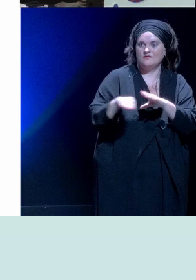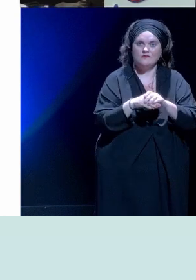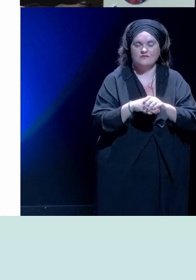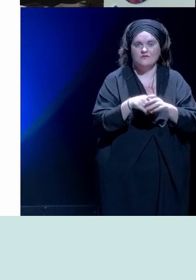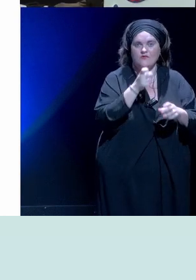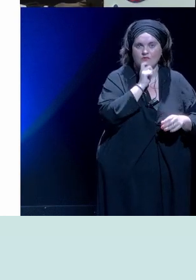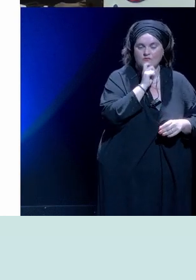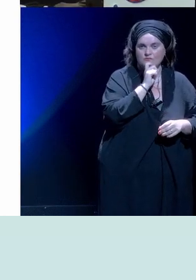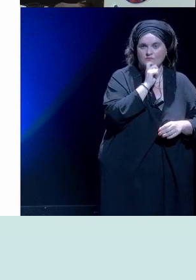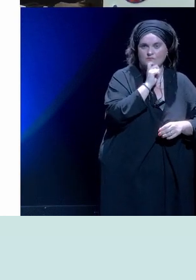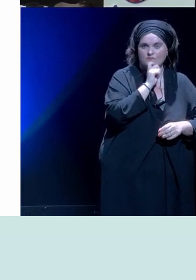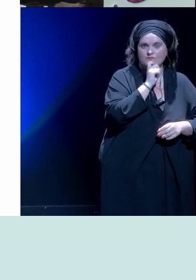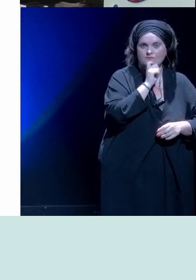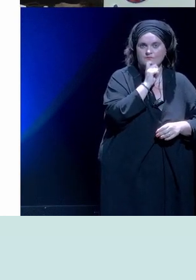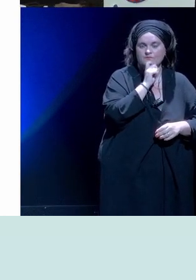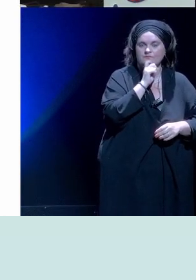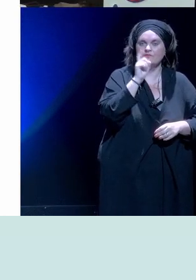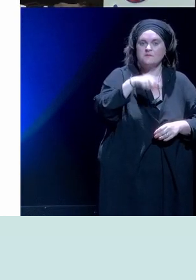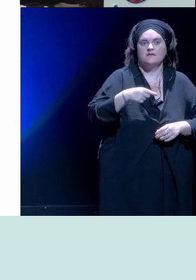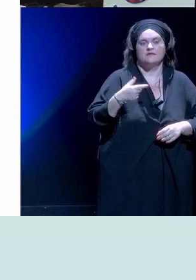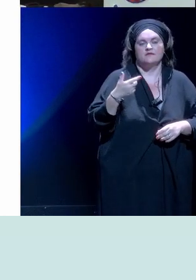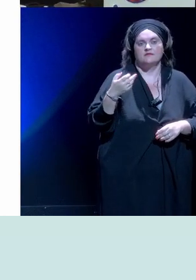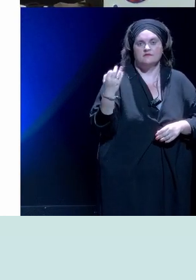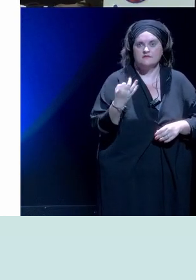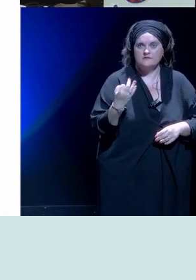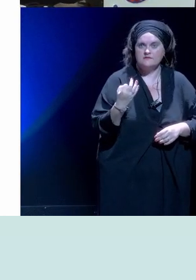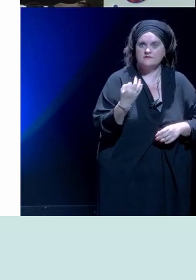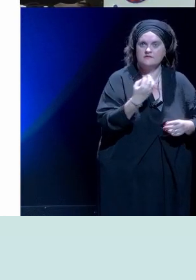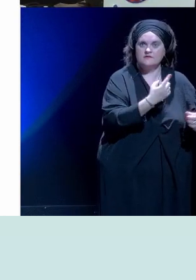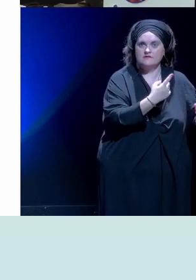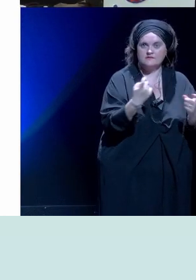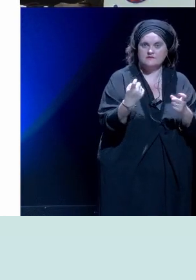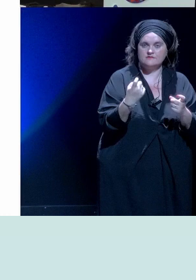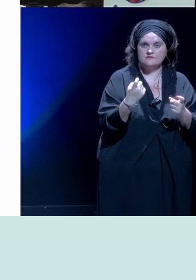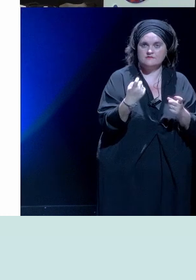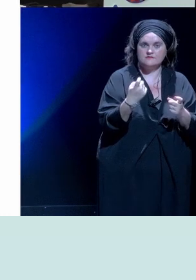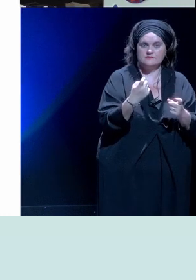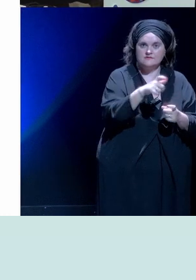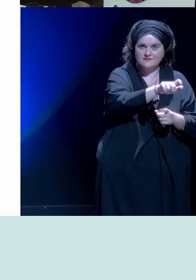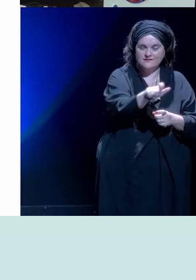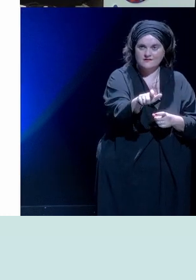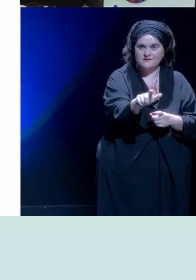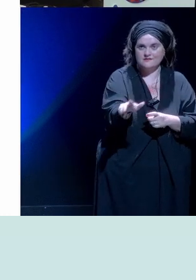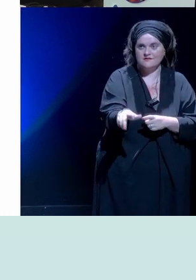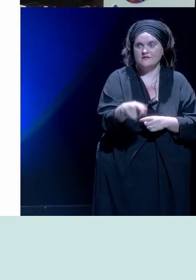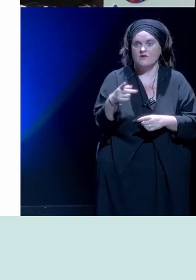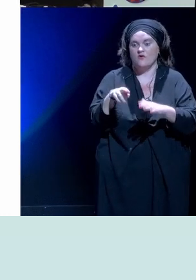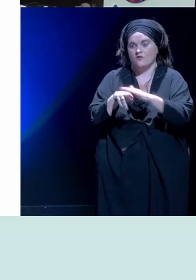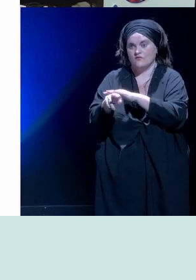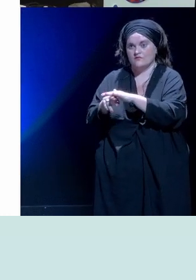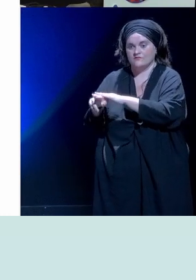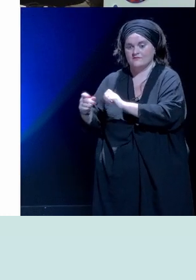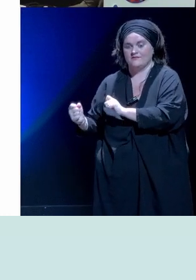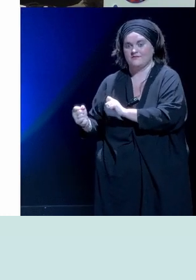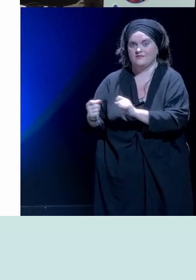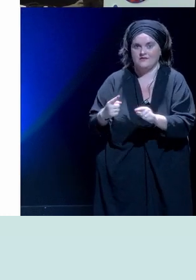tal. También debemos evaluar el desfase existente entre las necesidades de la población y los recursos, los medios